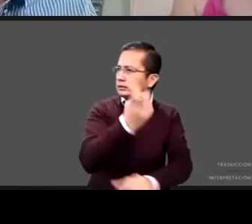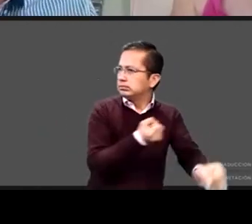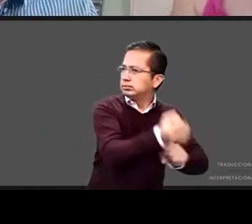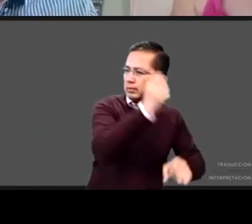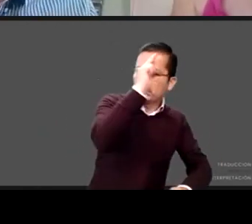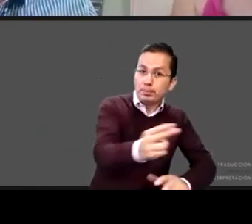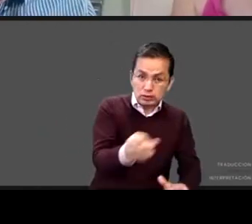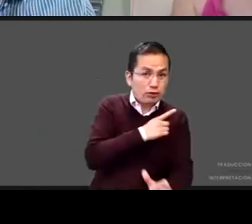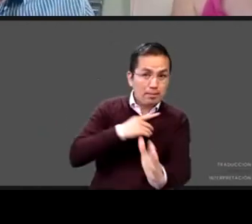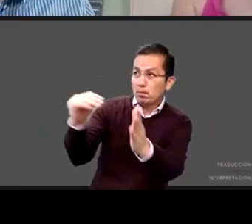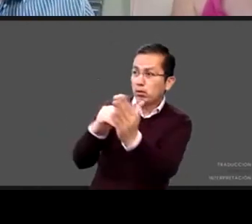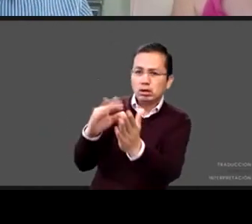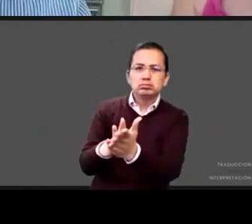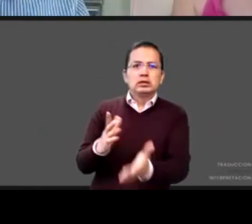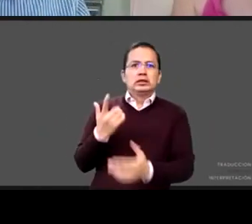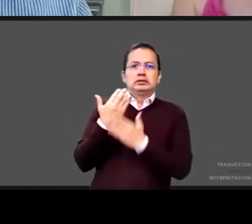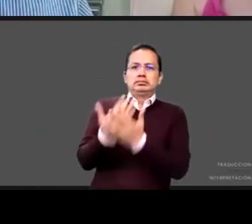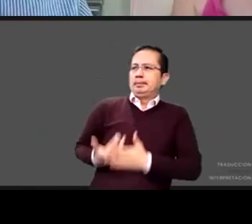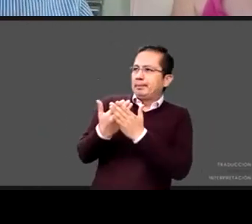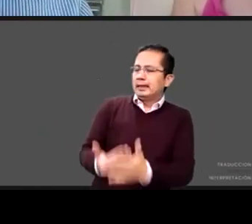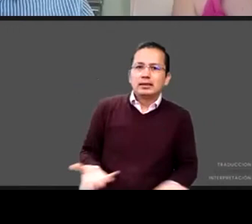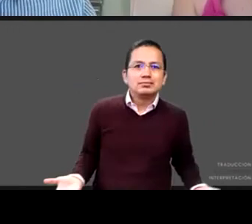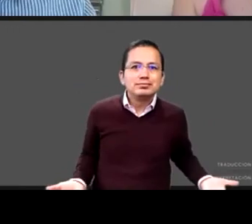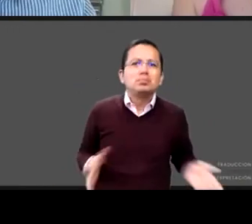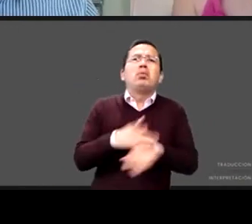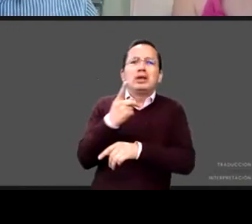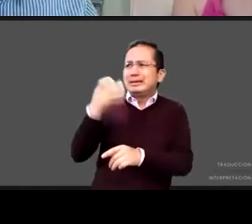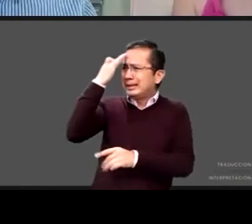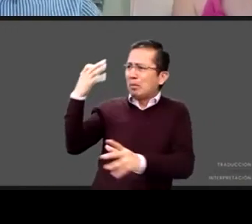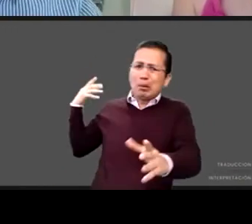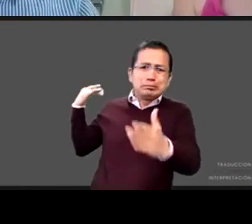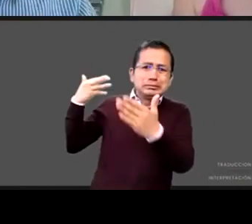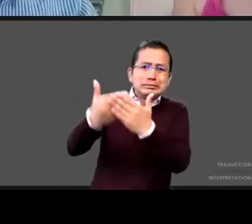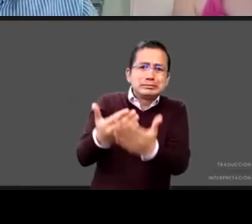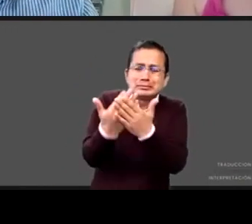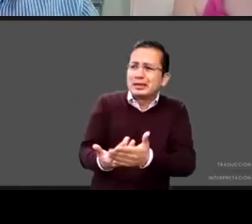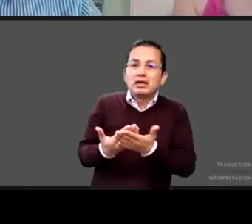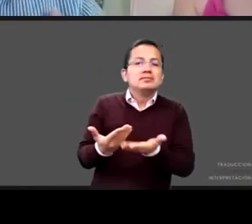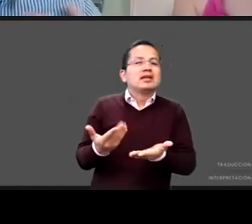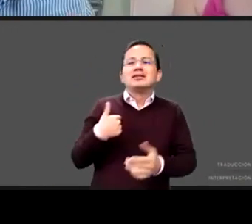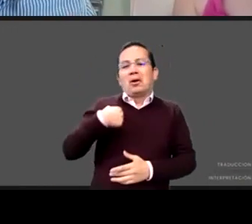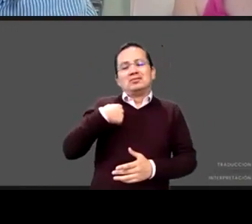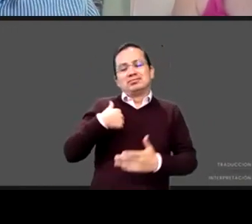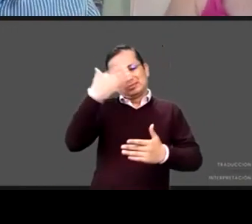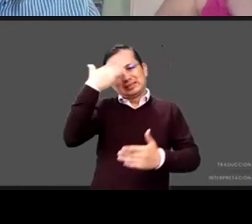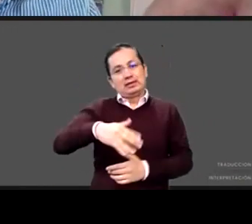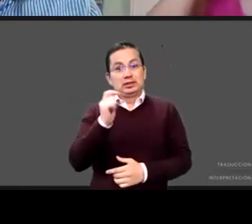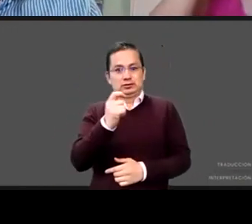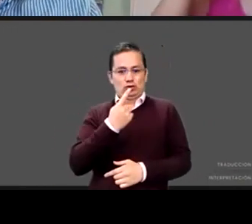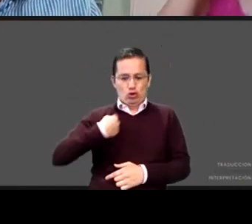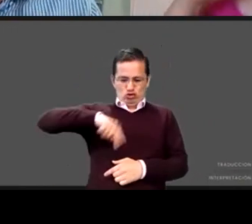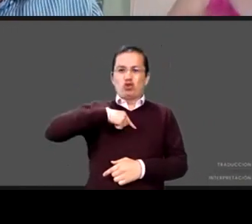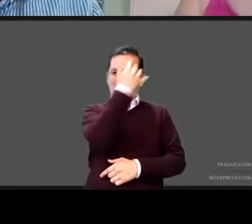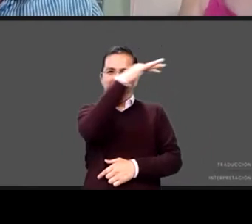toman esas decisiones y me queda claro que tiene que ver con su historia. O sea, de veras no creemos esta generación que aquel